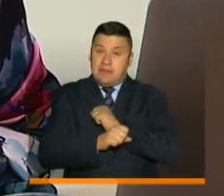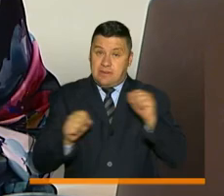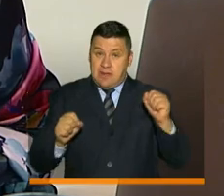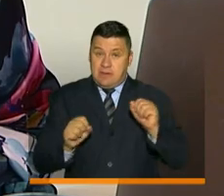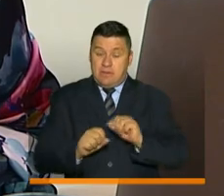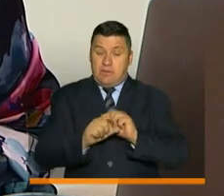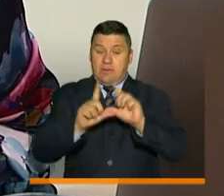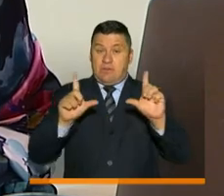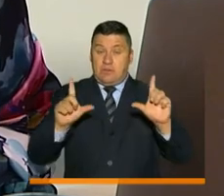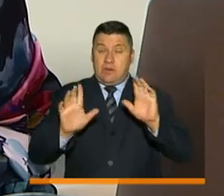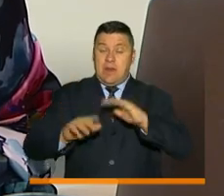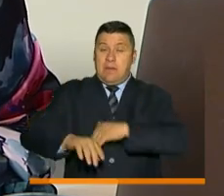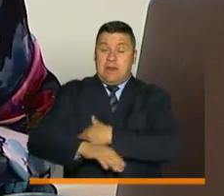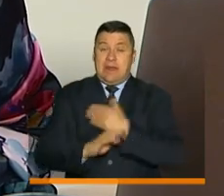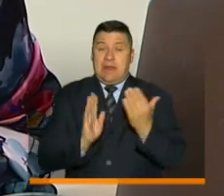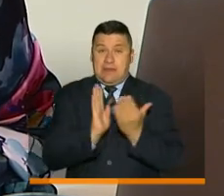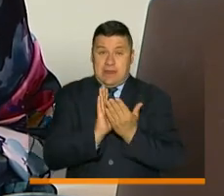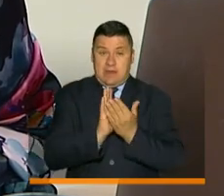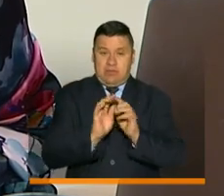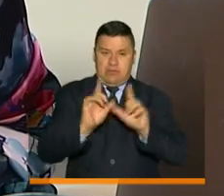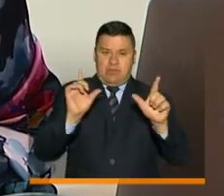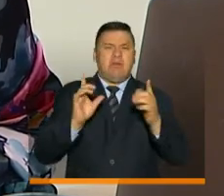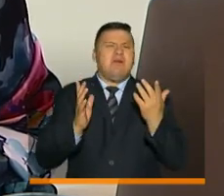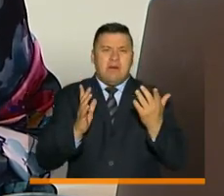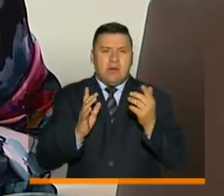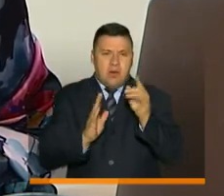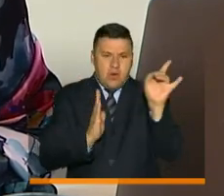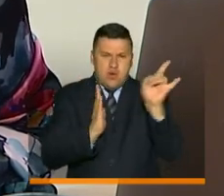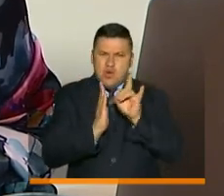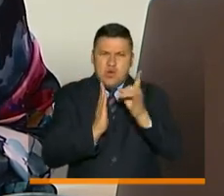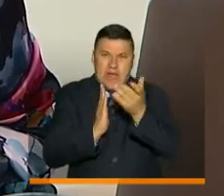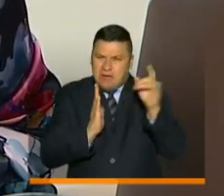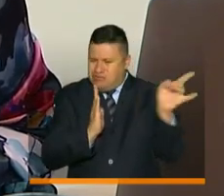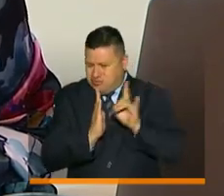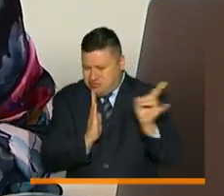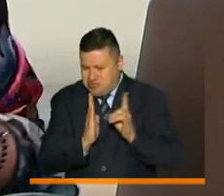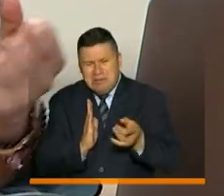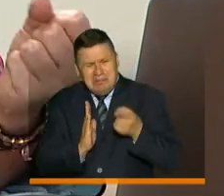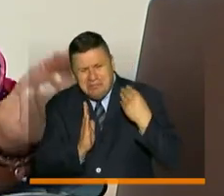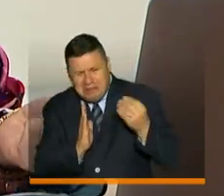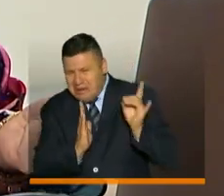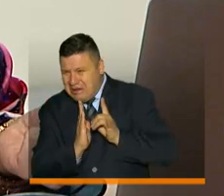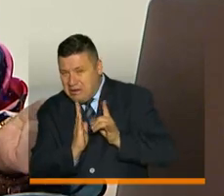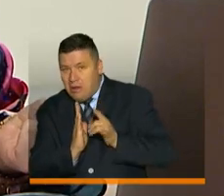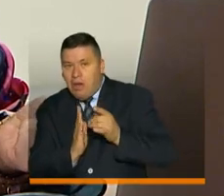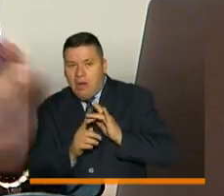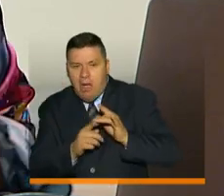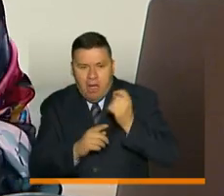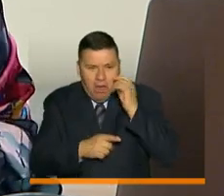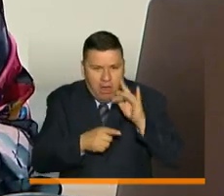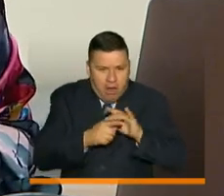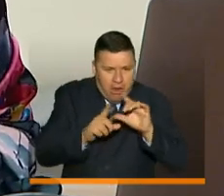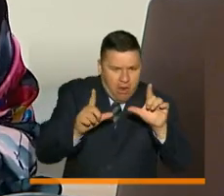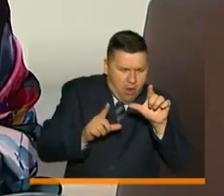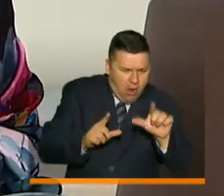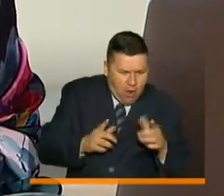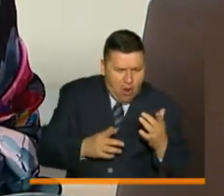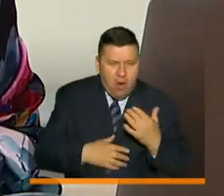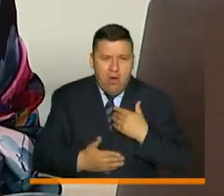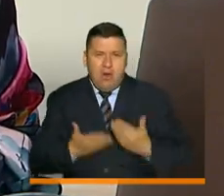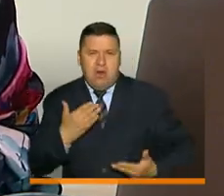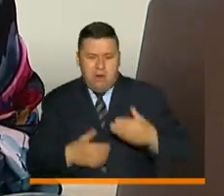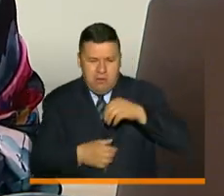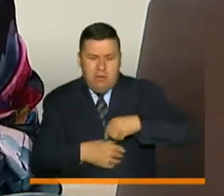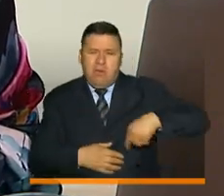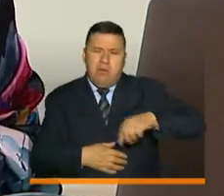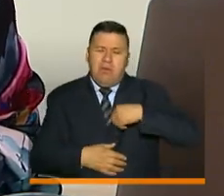en el portal del Ministerio de Educación. Tendremos una siguiente descargatón. ¿Para qué sirve? Para entender la aplicación, visión, para entender todas las